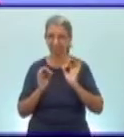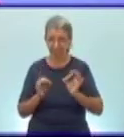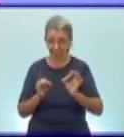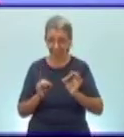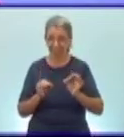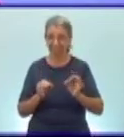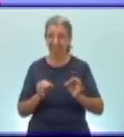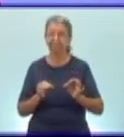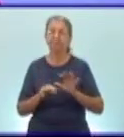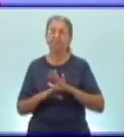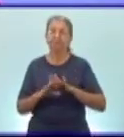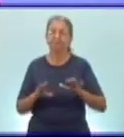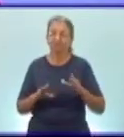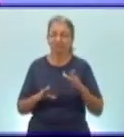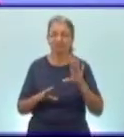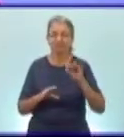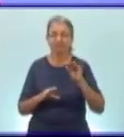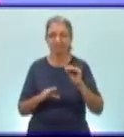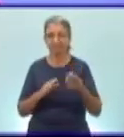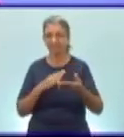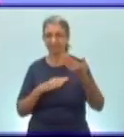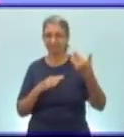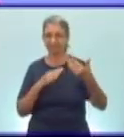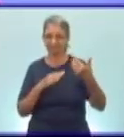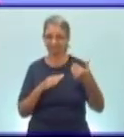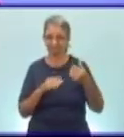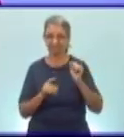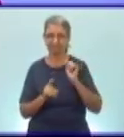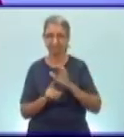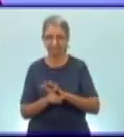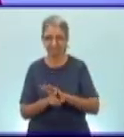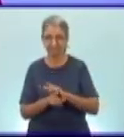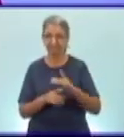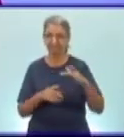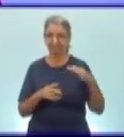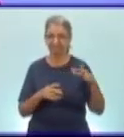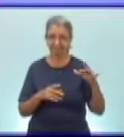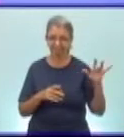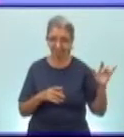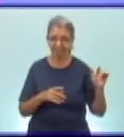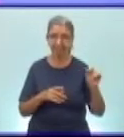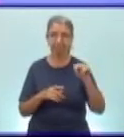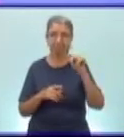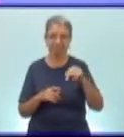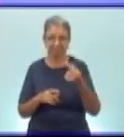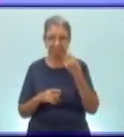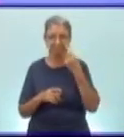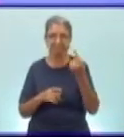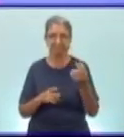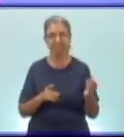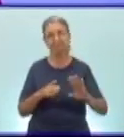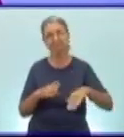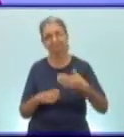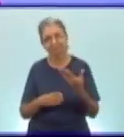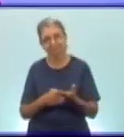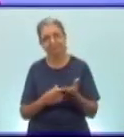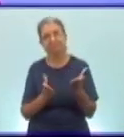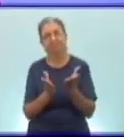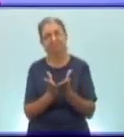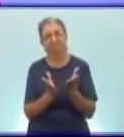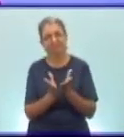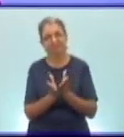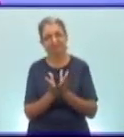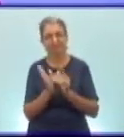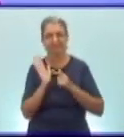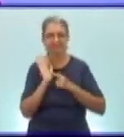estábamos hablando al principio, pero más adelante estaremos hablando de la resonancia. Ahora yo les propongo comenzar ya nuestro estudio, presentándoles